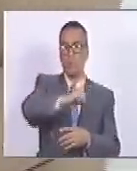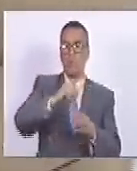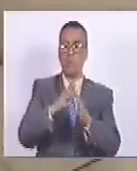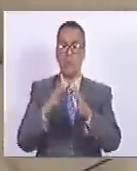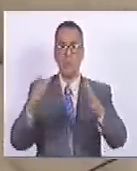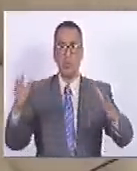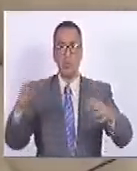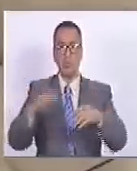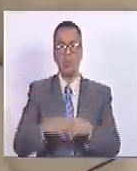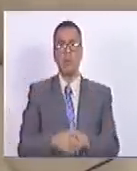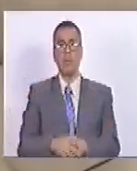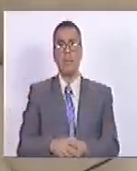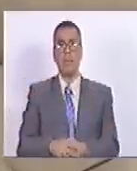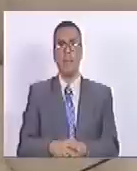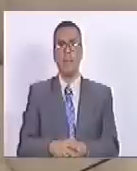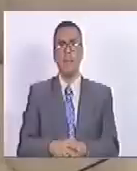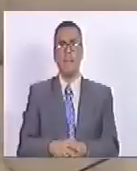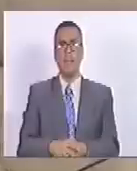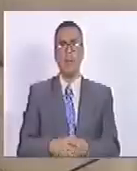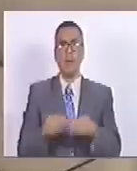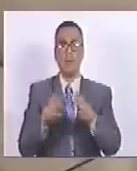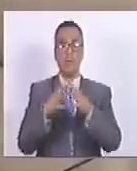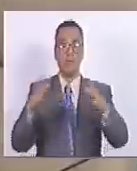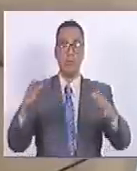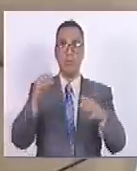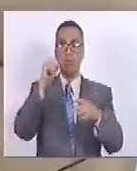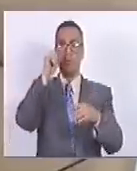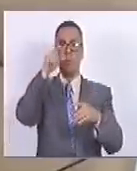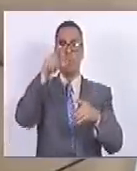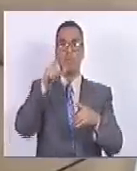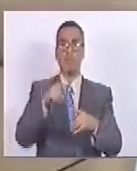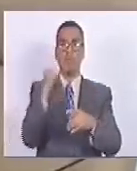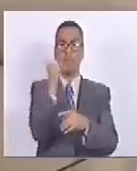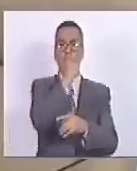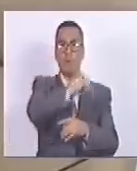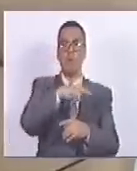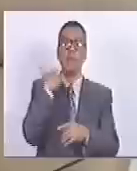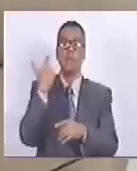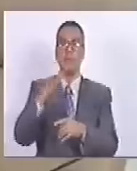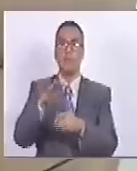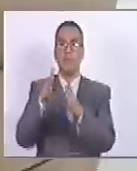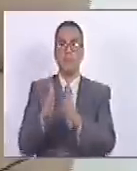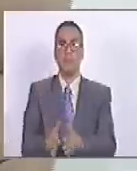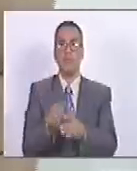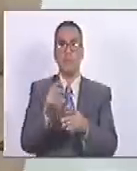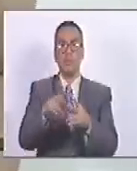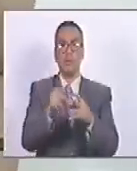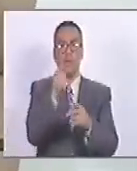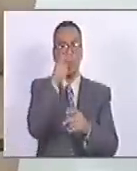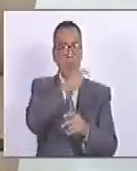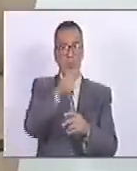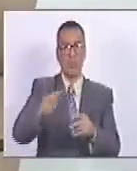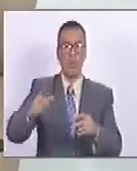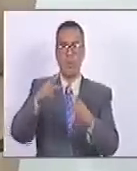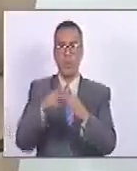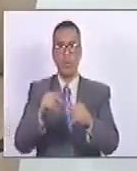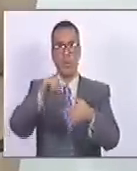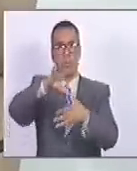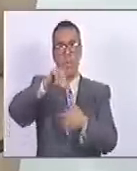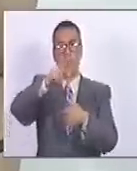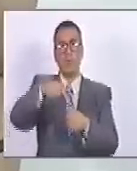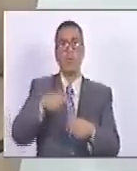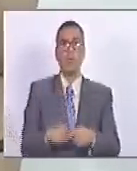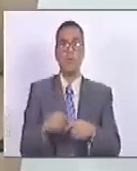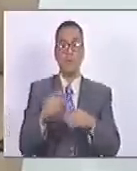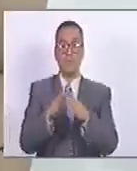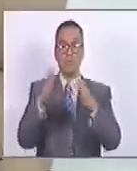masa. Fue tan brutal el genocidio contra los pueblos originarios de América, fue